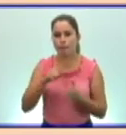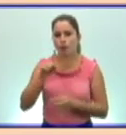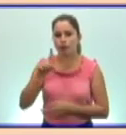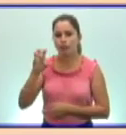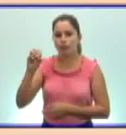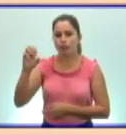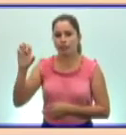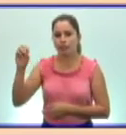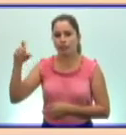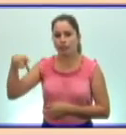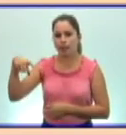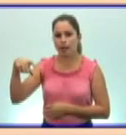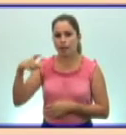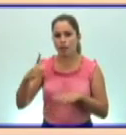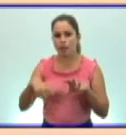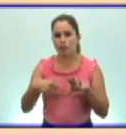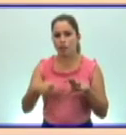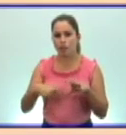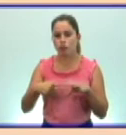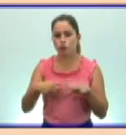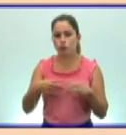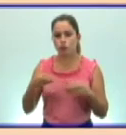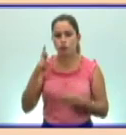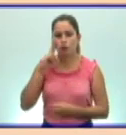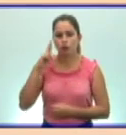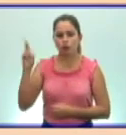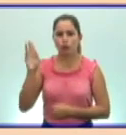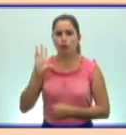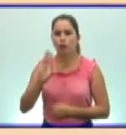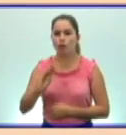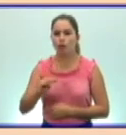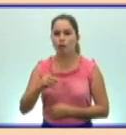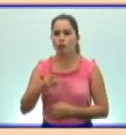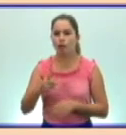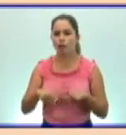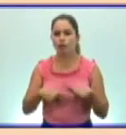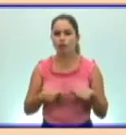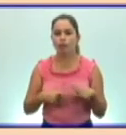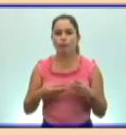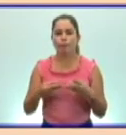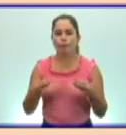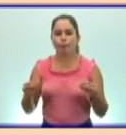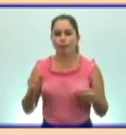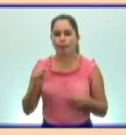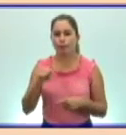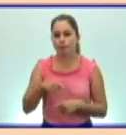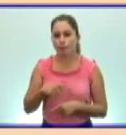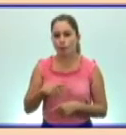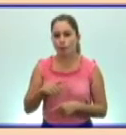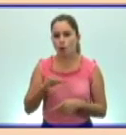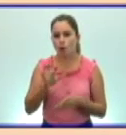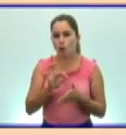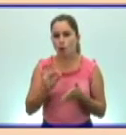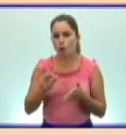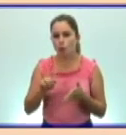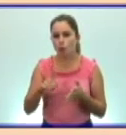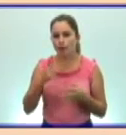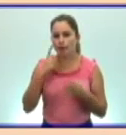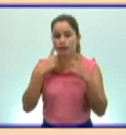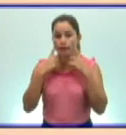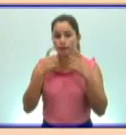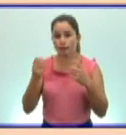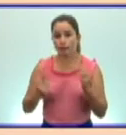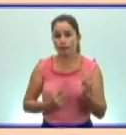de disolución. Recordemos que desde que estamos hablando de disoluciones, pues los componentes fundamentales en una disolución pues